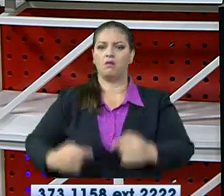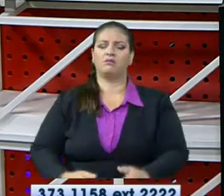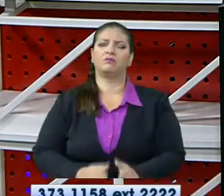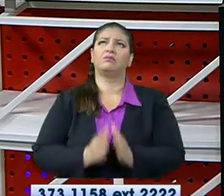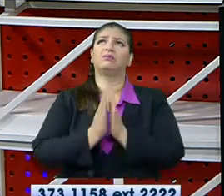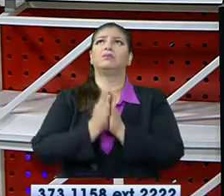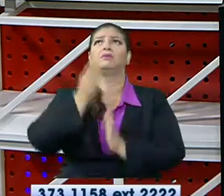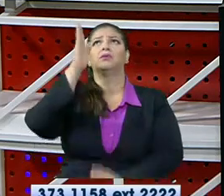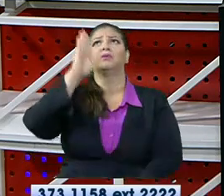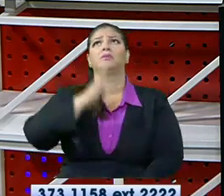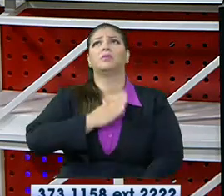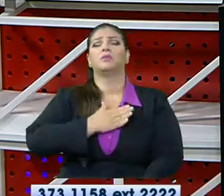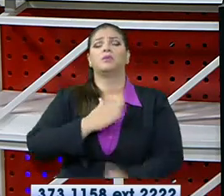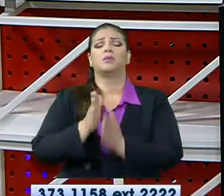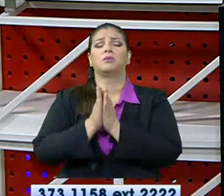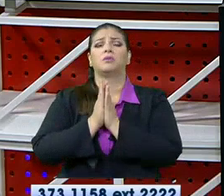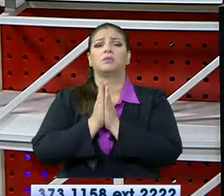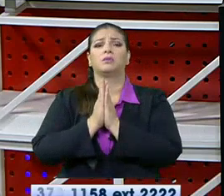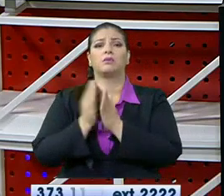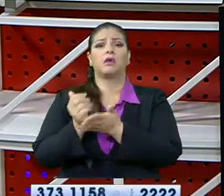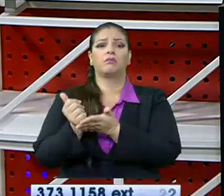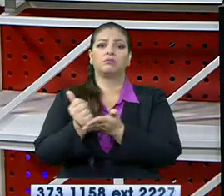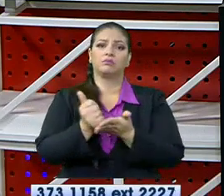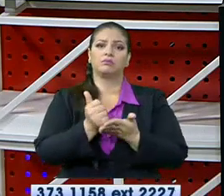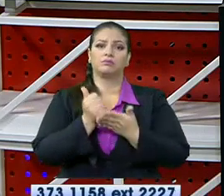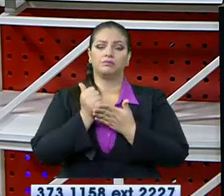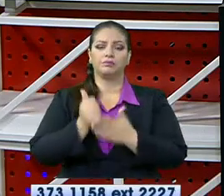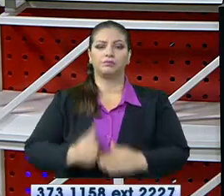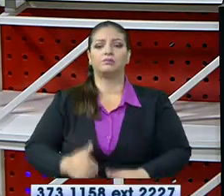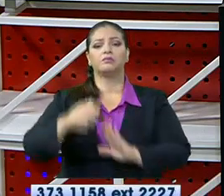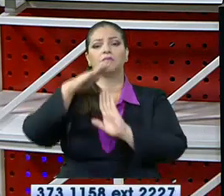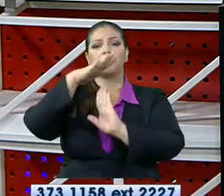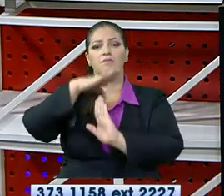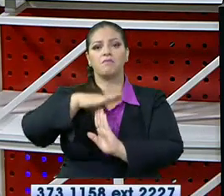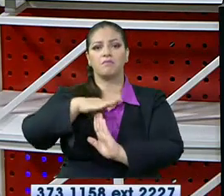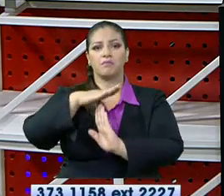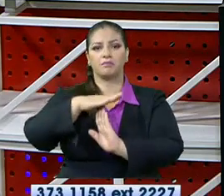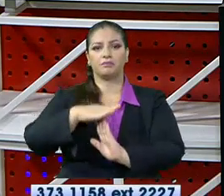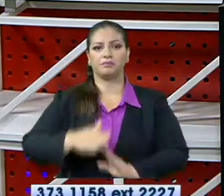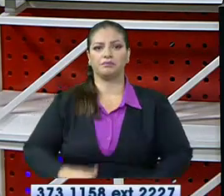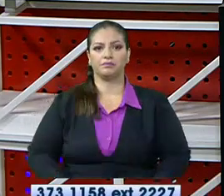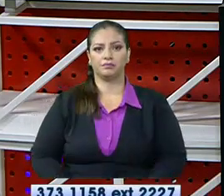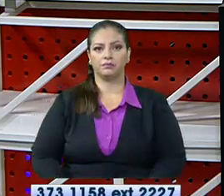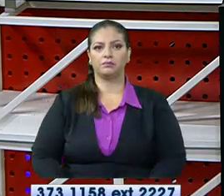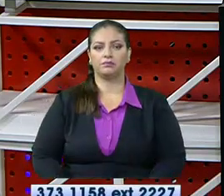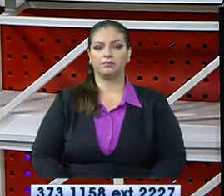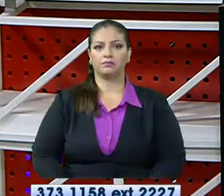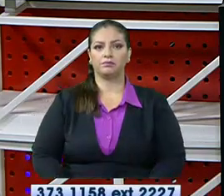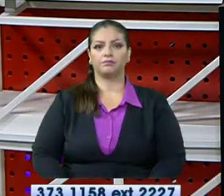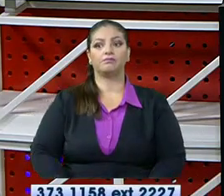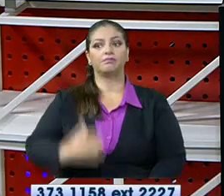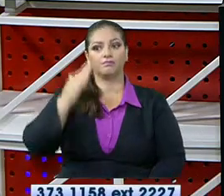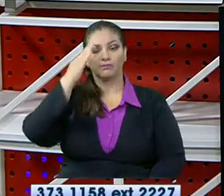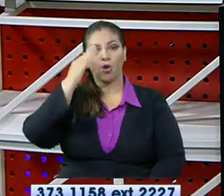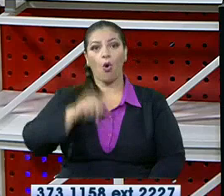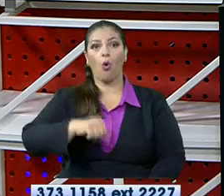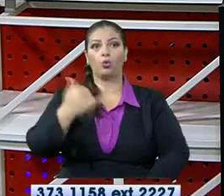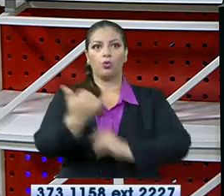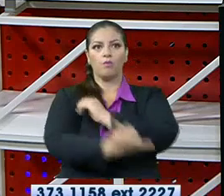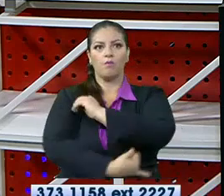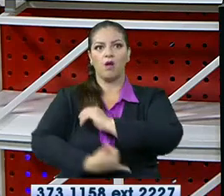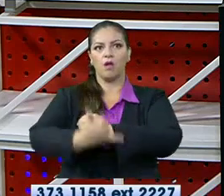tosen, nosotros tenemos pulmonía. Lamentablemente así es, ¿no? Así son las diferencias en el mundo. Así que a ver si se tranquilizan,